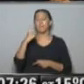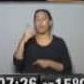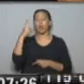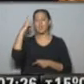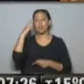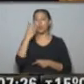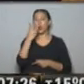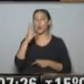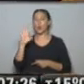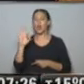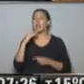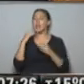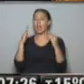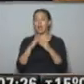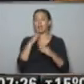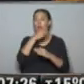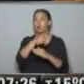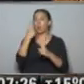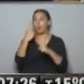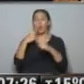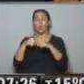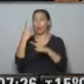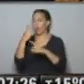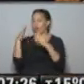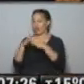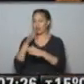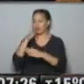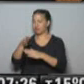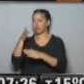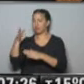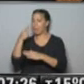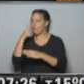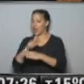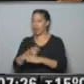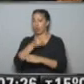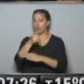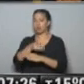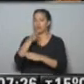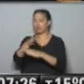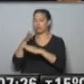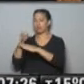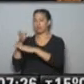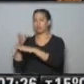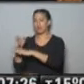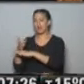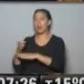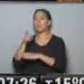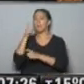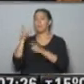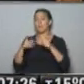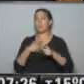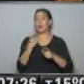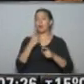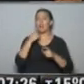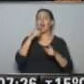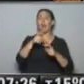5.940 registros domiciliarios, uno por uno, con perros, personal de delitos complejos, personal del Patronato